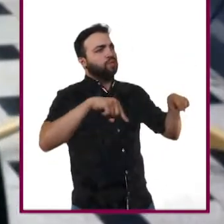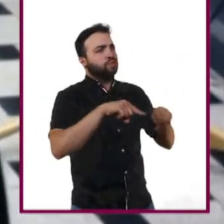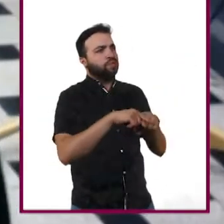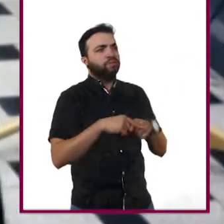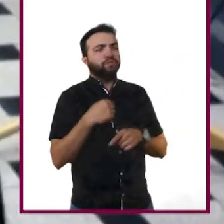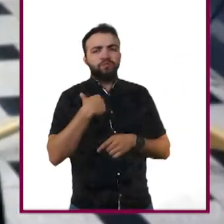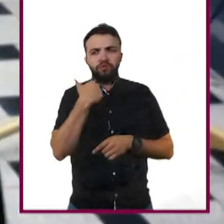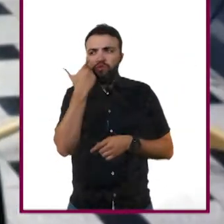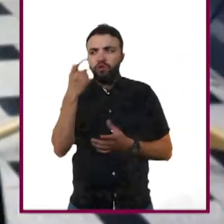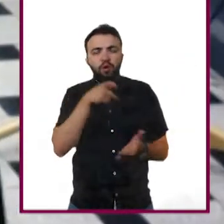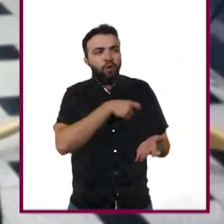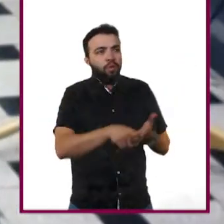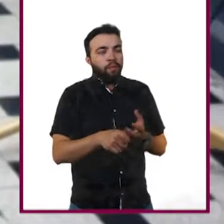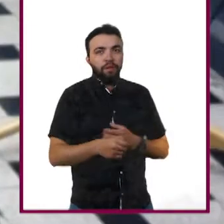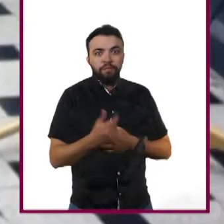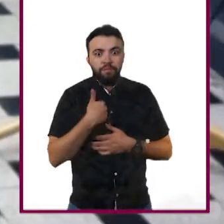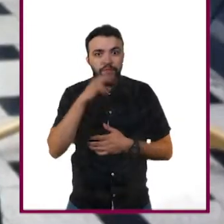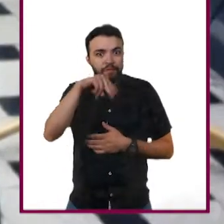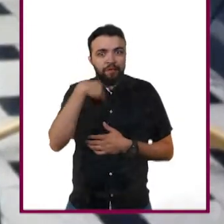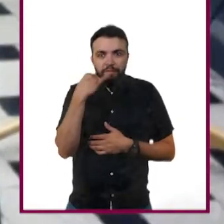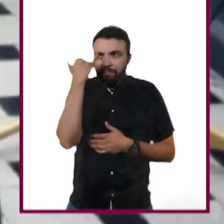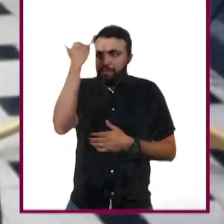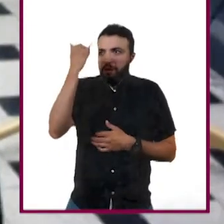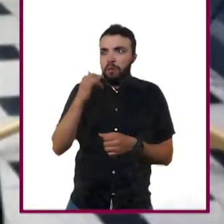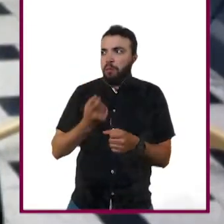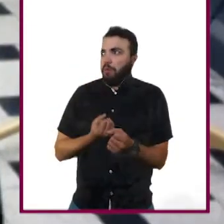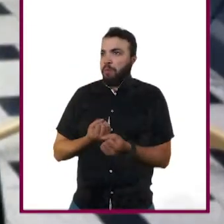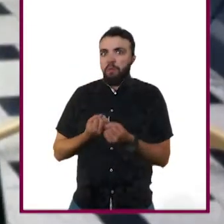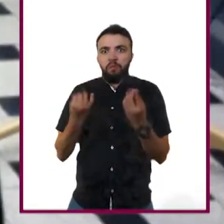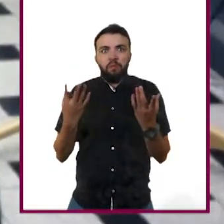idea en cuánto poder vender mi obra.